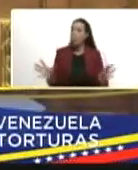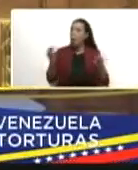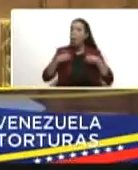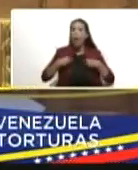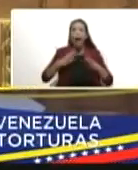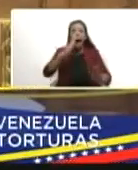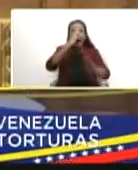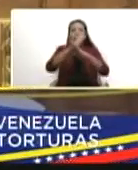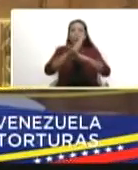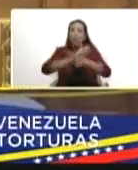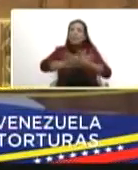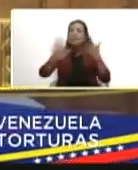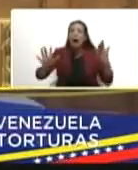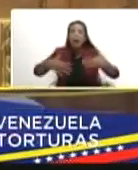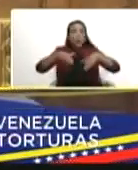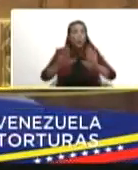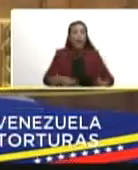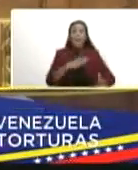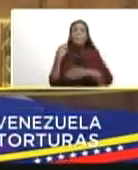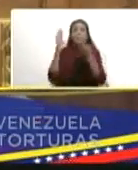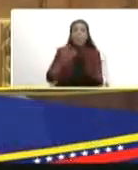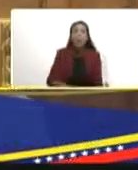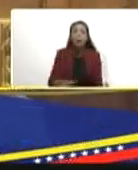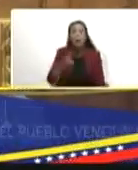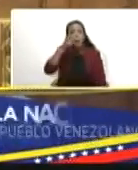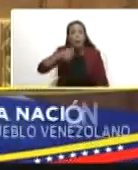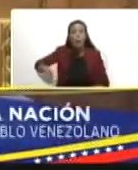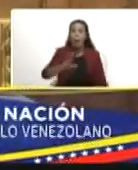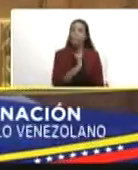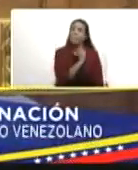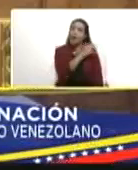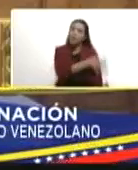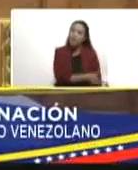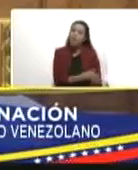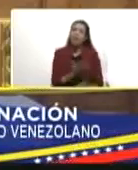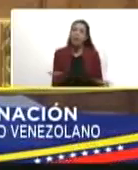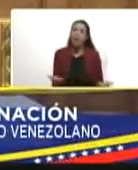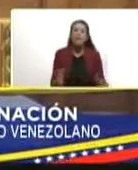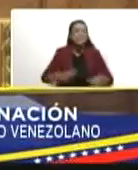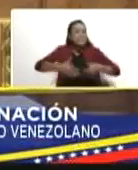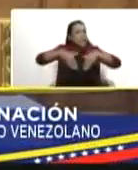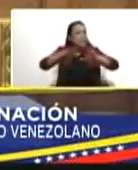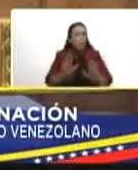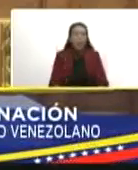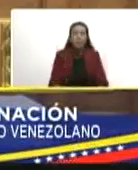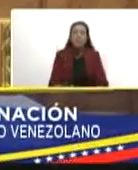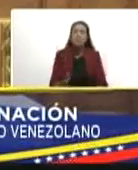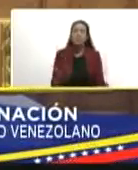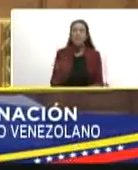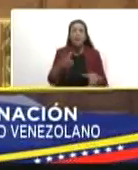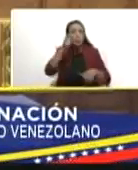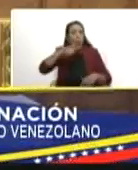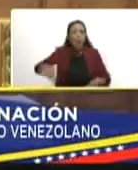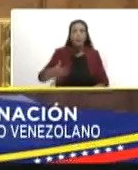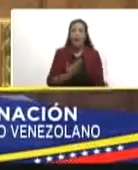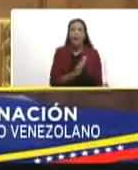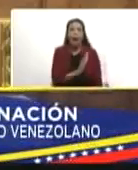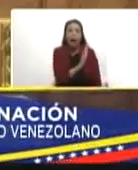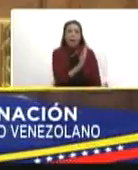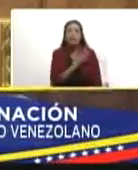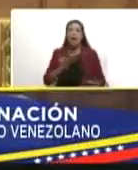alto al genocidio contra el pueblo palestino cese de fuego en gaza basta de